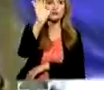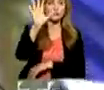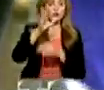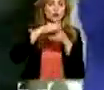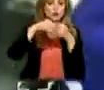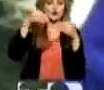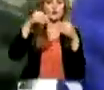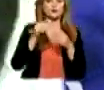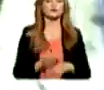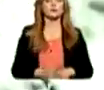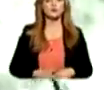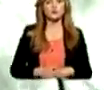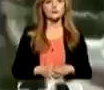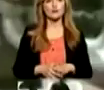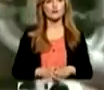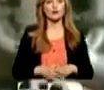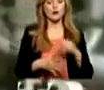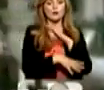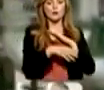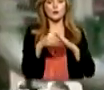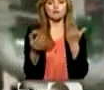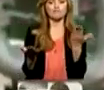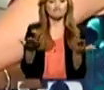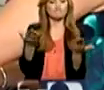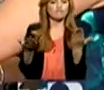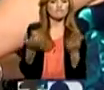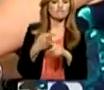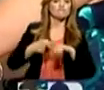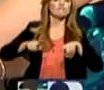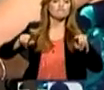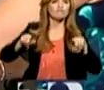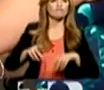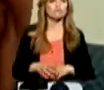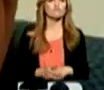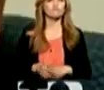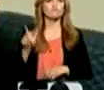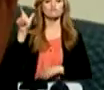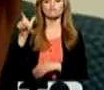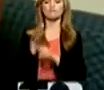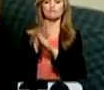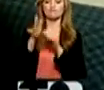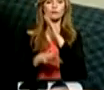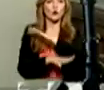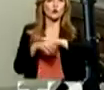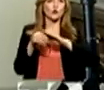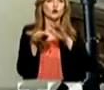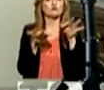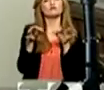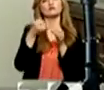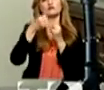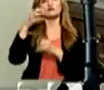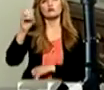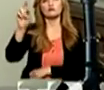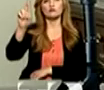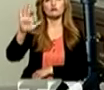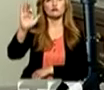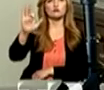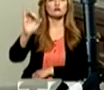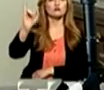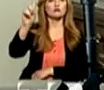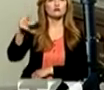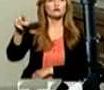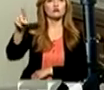el diferencial que tiene el crudo ecuatoriano. ¿Cómo podrían estar las cifras? Lo explica el experto petrolero René Ortiz. Debe estar ubicándose